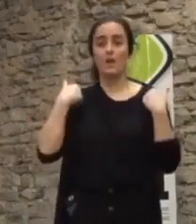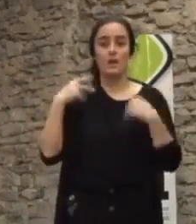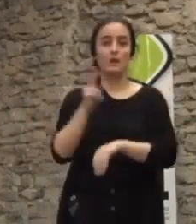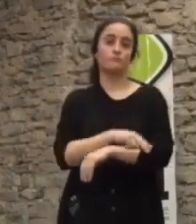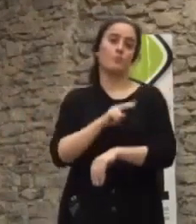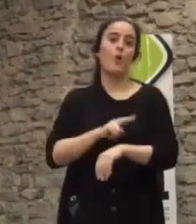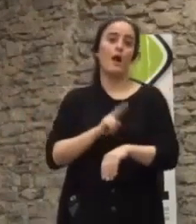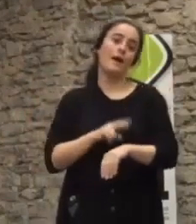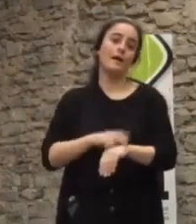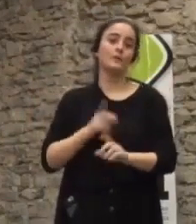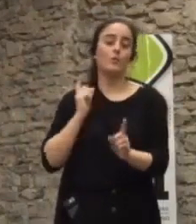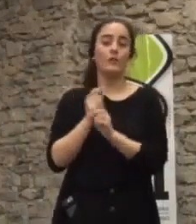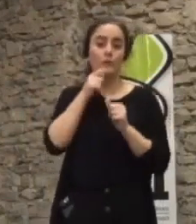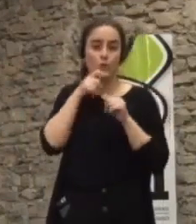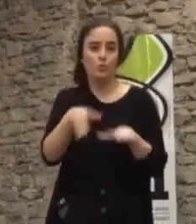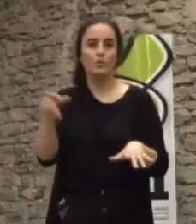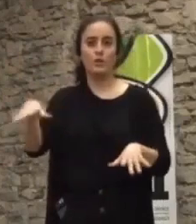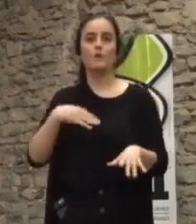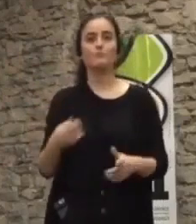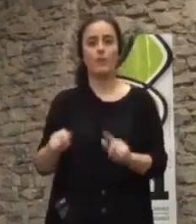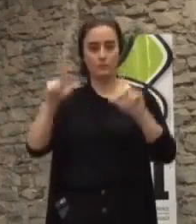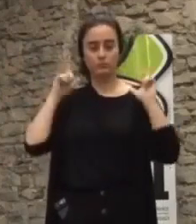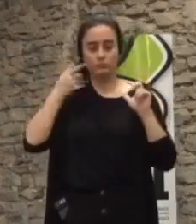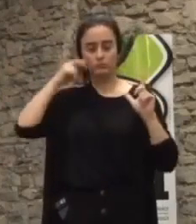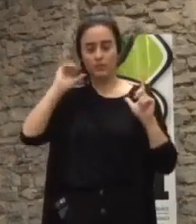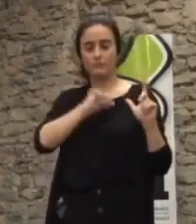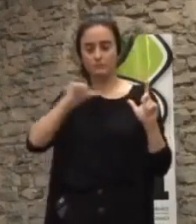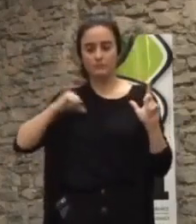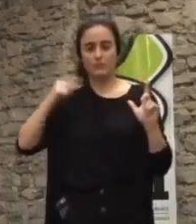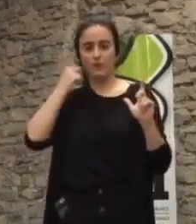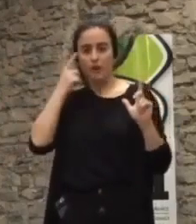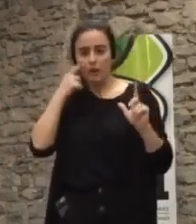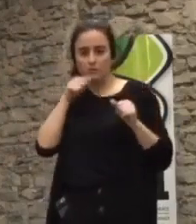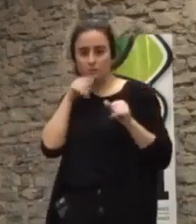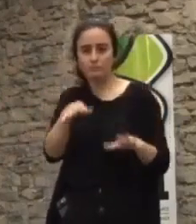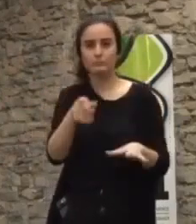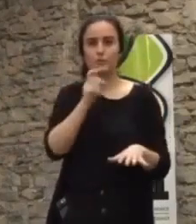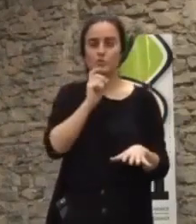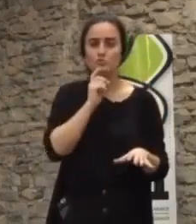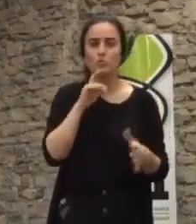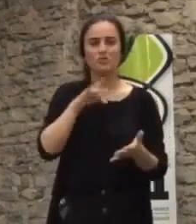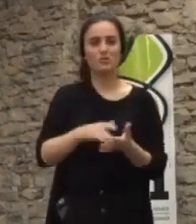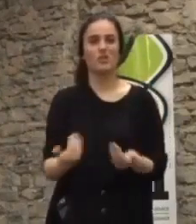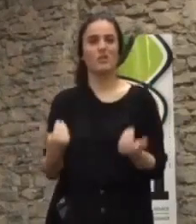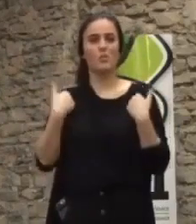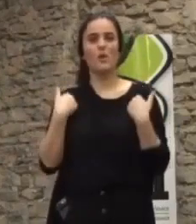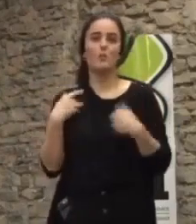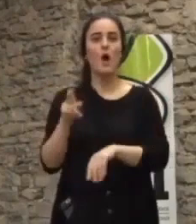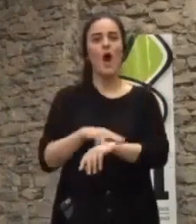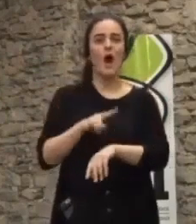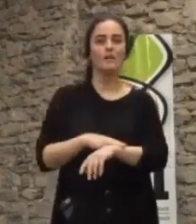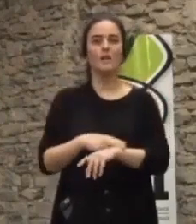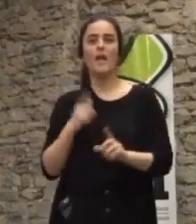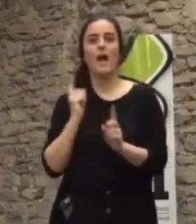que, bueno, pueda contar él en primera persona, que esto me parece interesante, ¿no? Que es eso de ser agente antirrumores, que así a priori como que suena un poco raro,